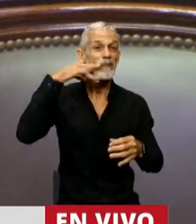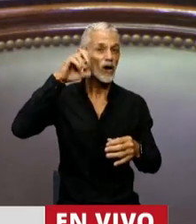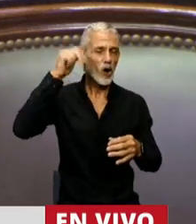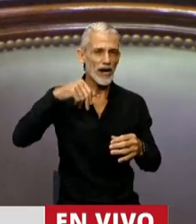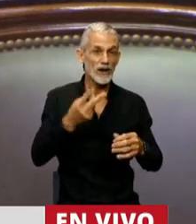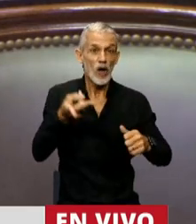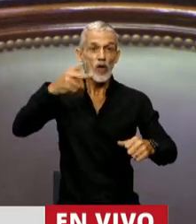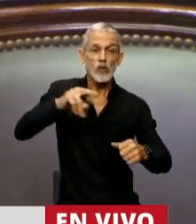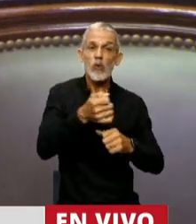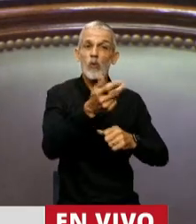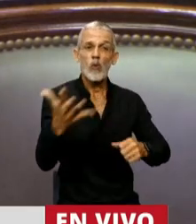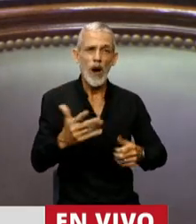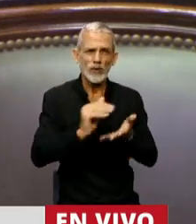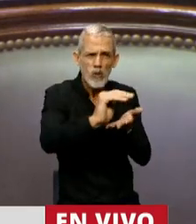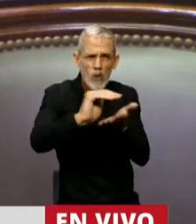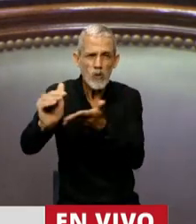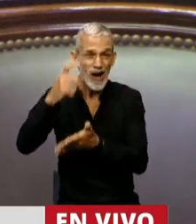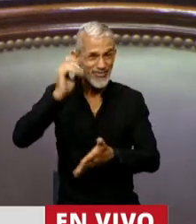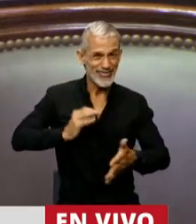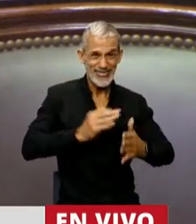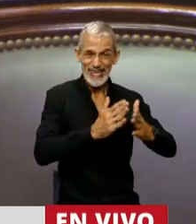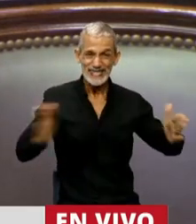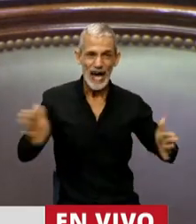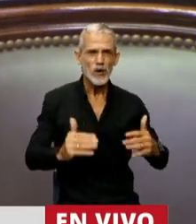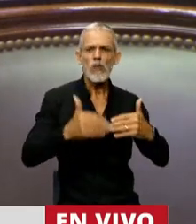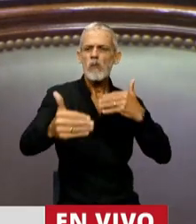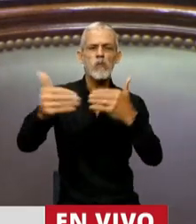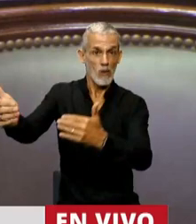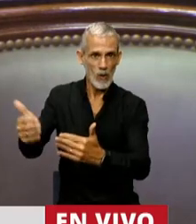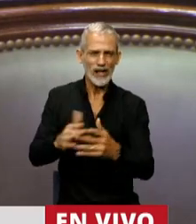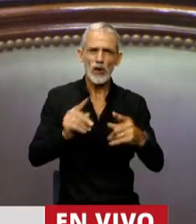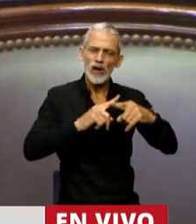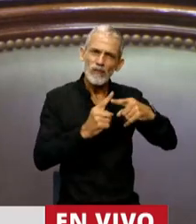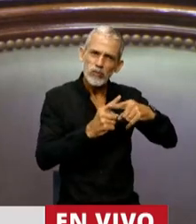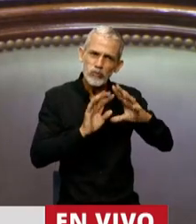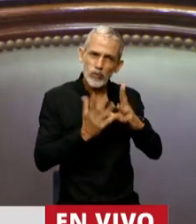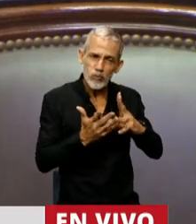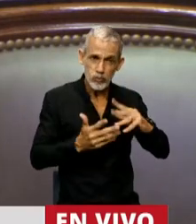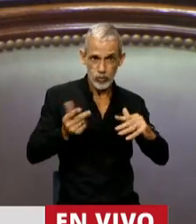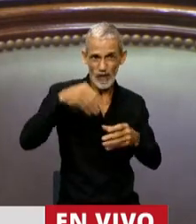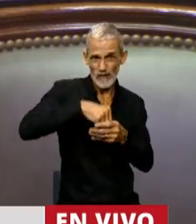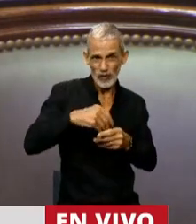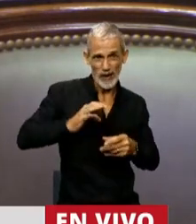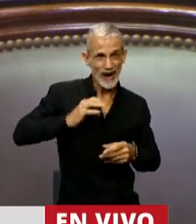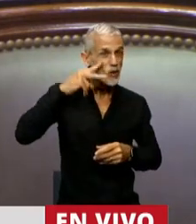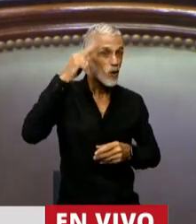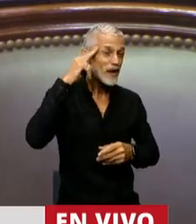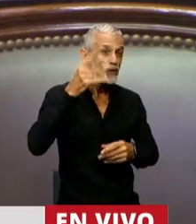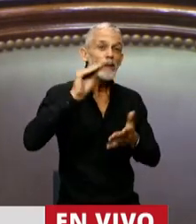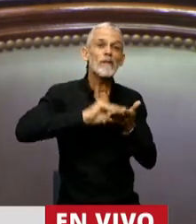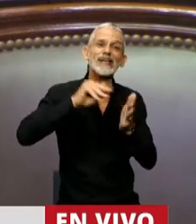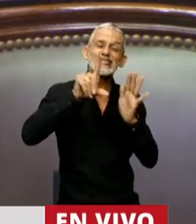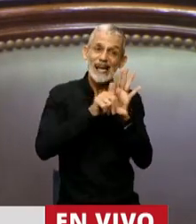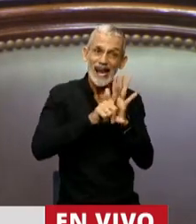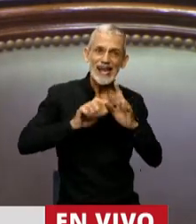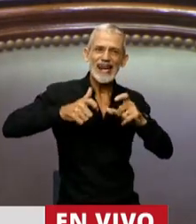la duplicación de la cantidad de beneficios en 10 años vía las moratorias, una fórmula de haberes explosiva votada en el 2009, más la ley de reparación